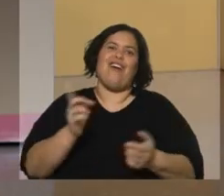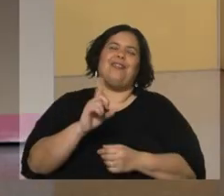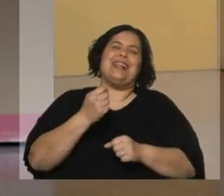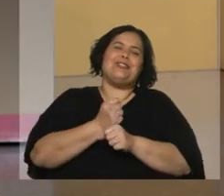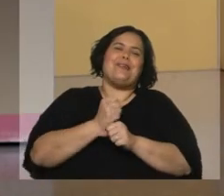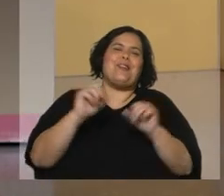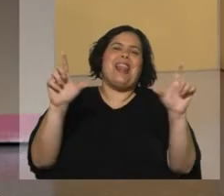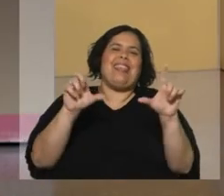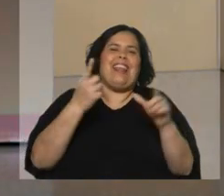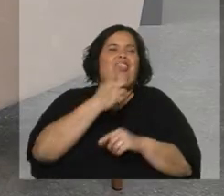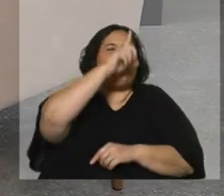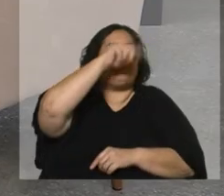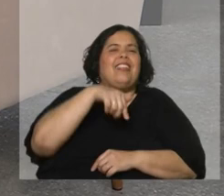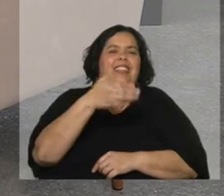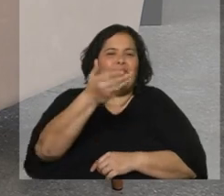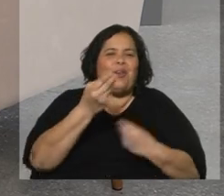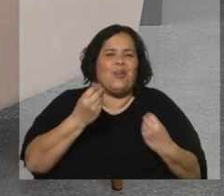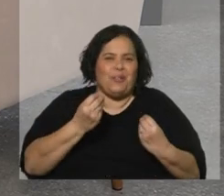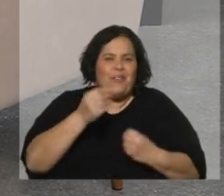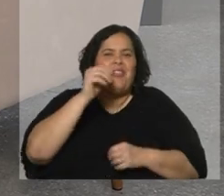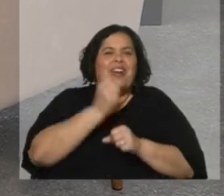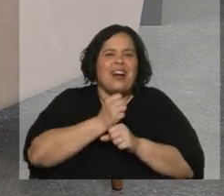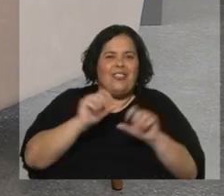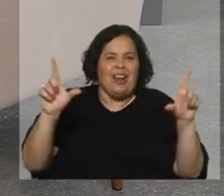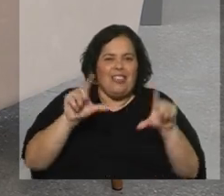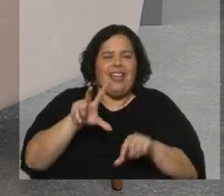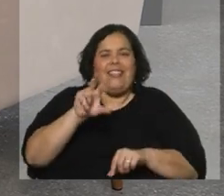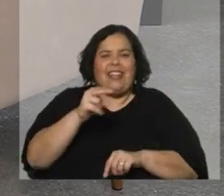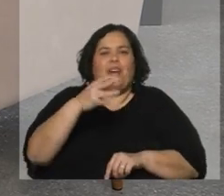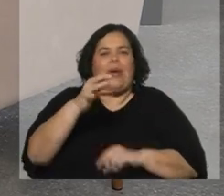de dónde viniste vos trabajaste la tele 30 años